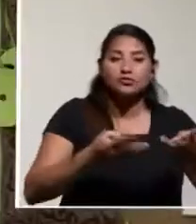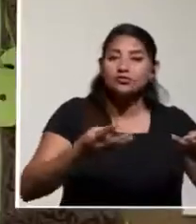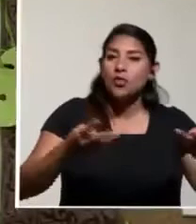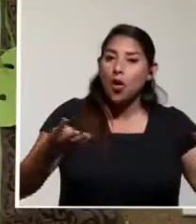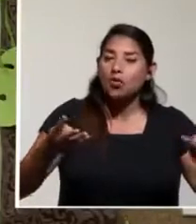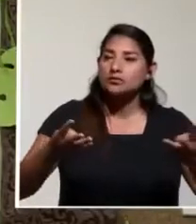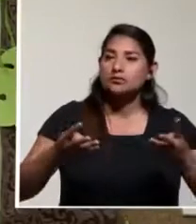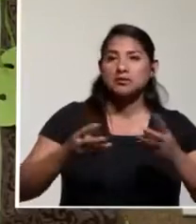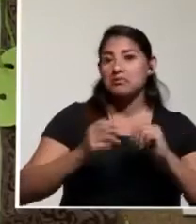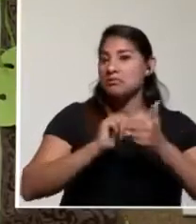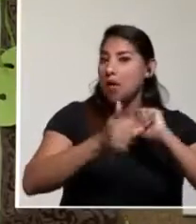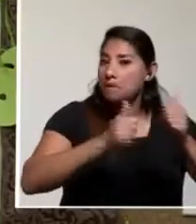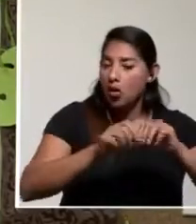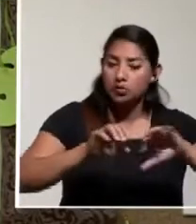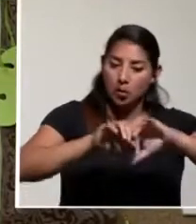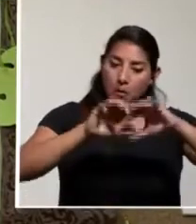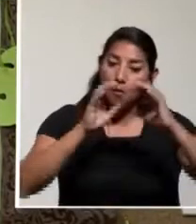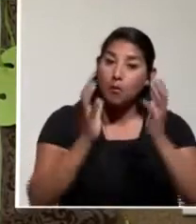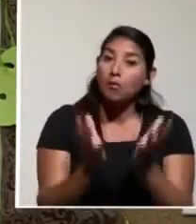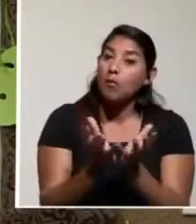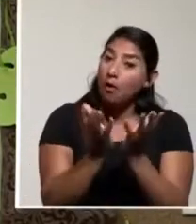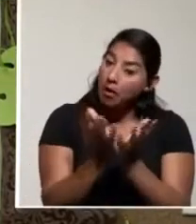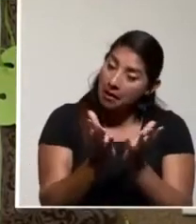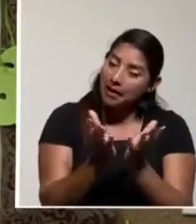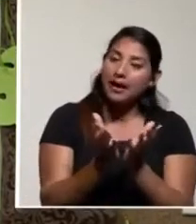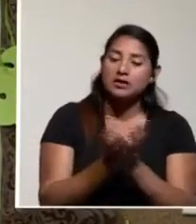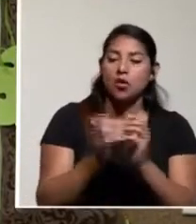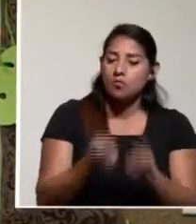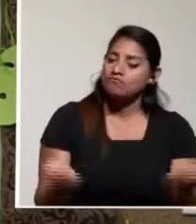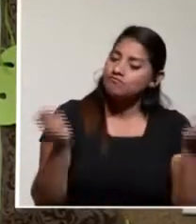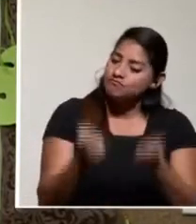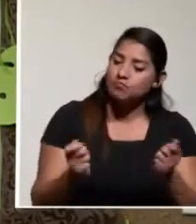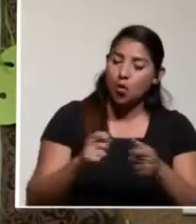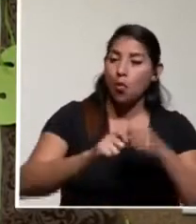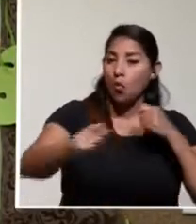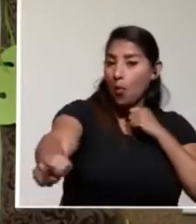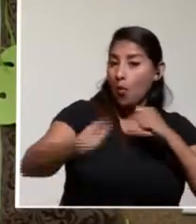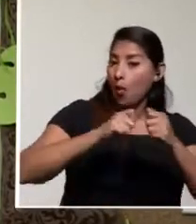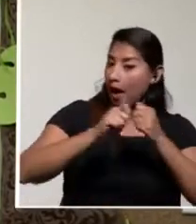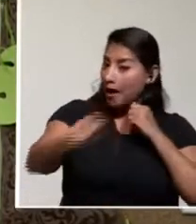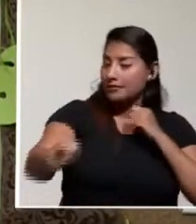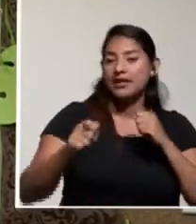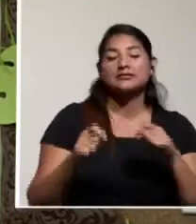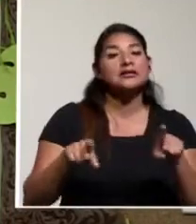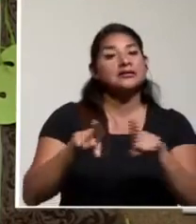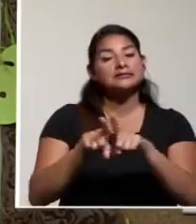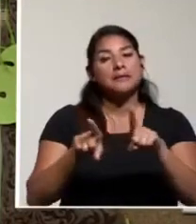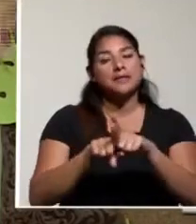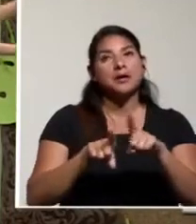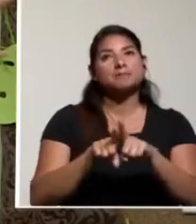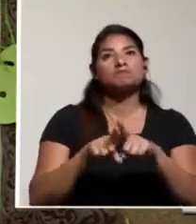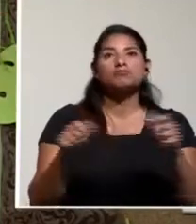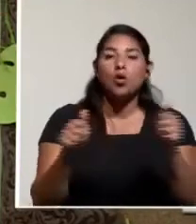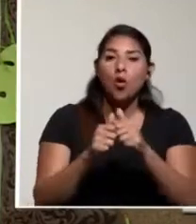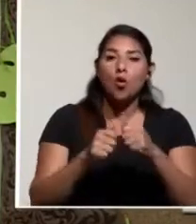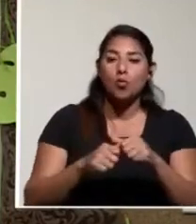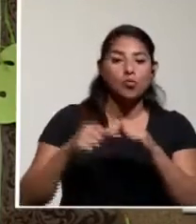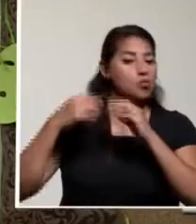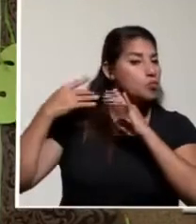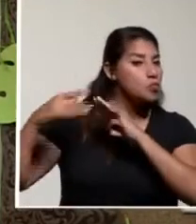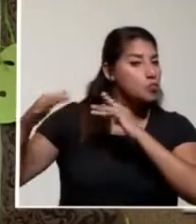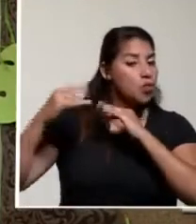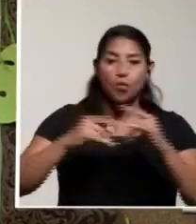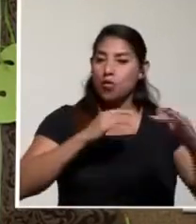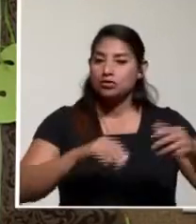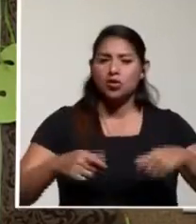sean deportivos como bolas, suizas, cuerdas, también con instrumentos musicales